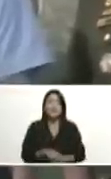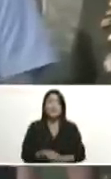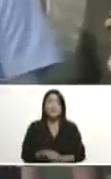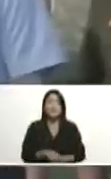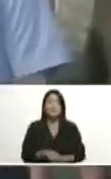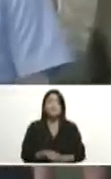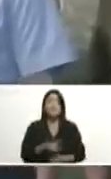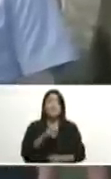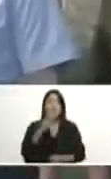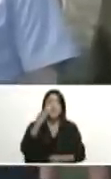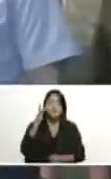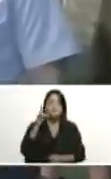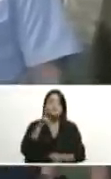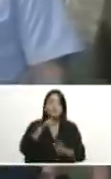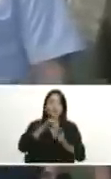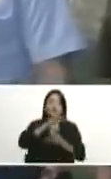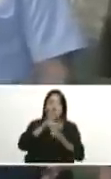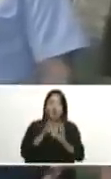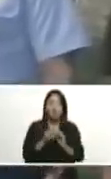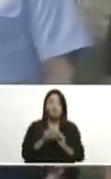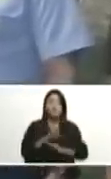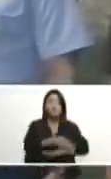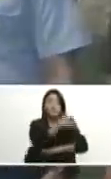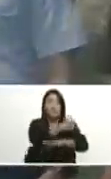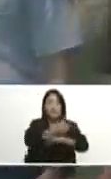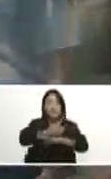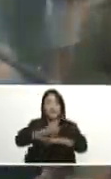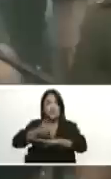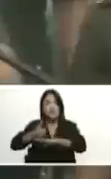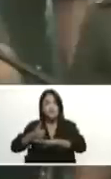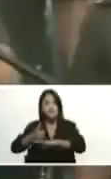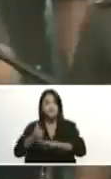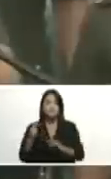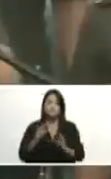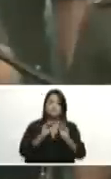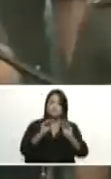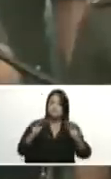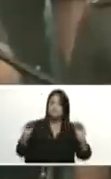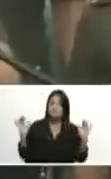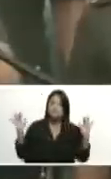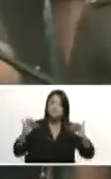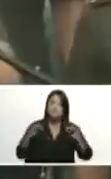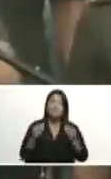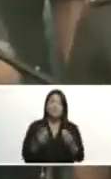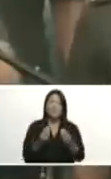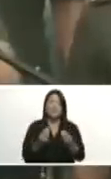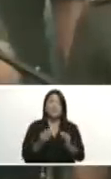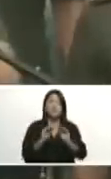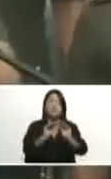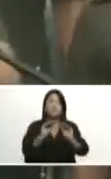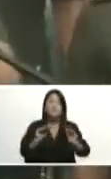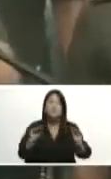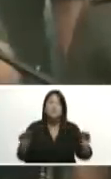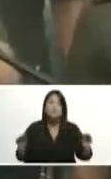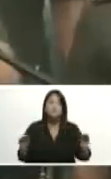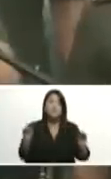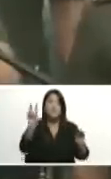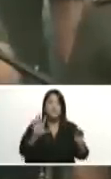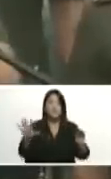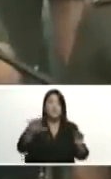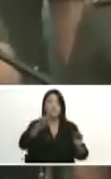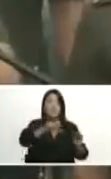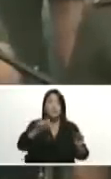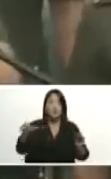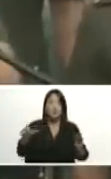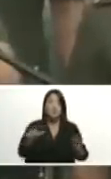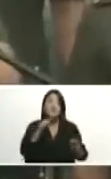Aeroespacial Integral. Como he dicho, nos hemos convocado acá para hablarle al pueblo. Por instrucciones de nuestro Comandante en